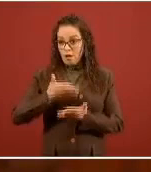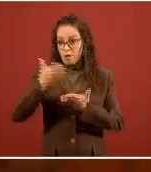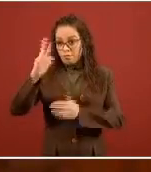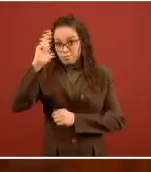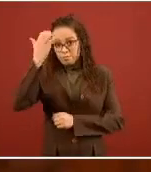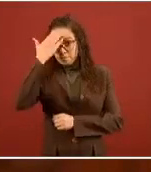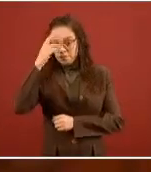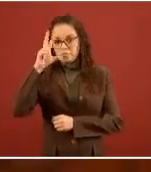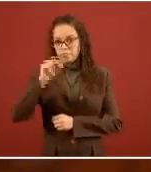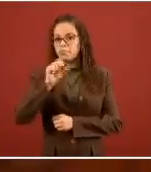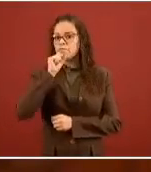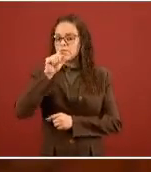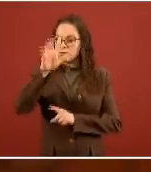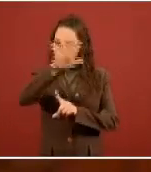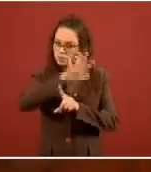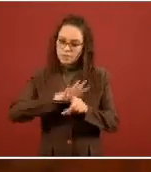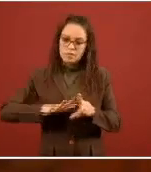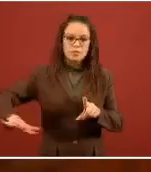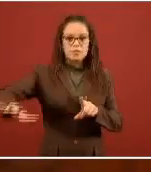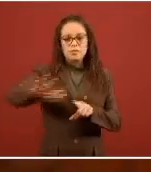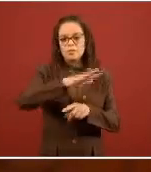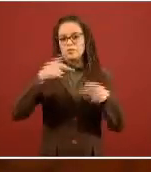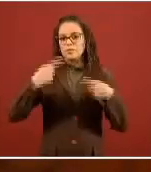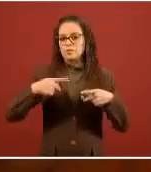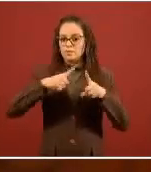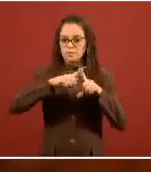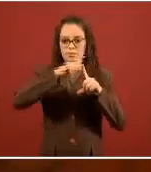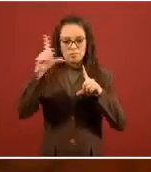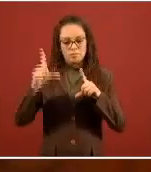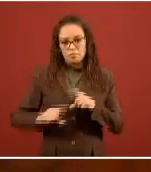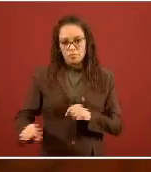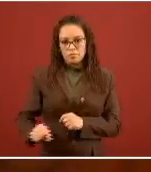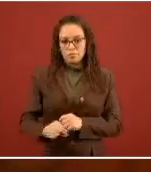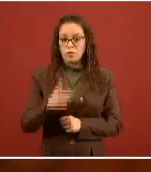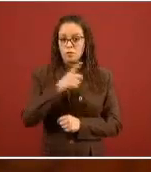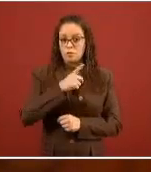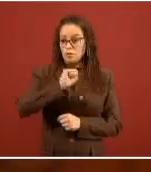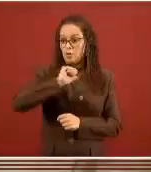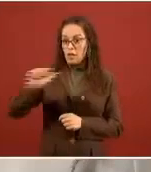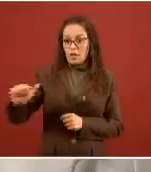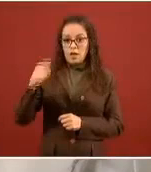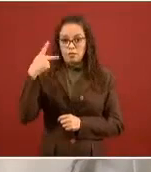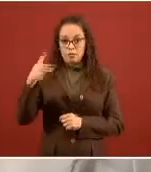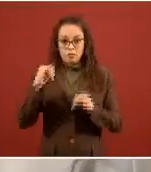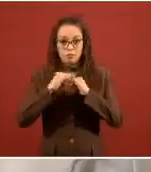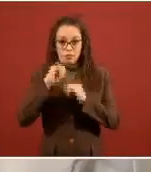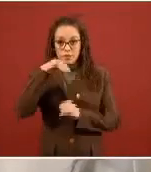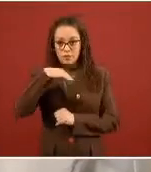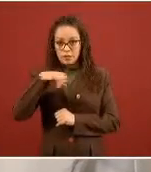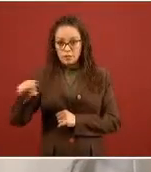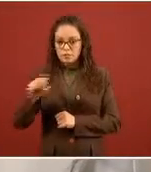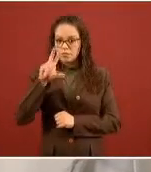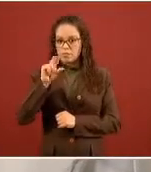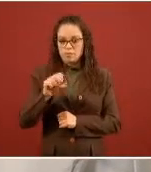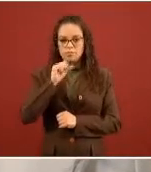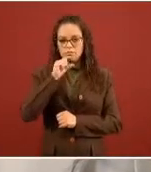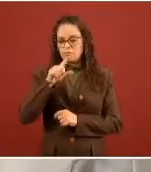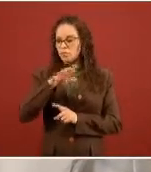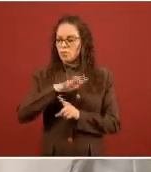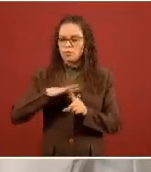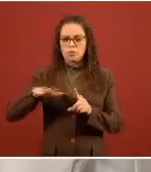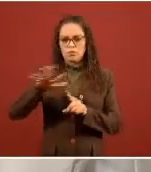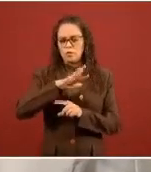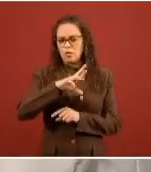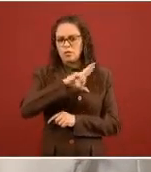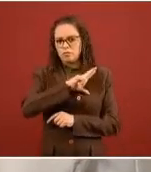lo reconozca la población. A todos los trabajadores de la salud, no solo del IMSS, sino del sector en general, tanto